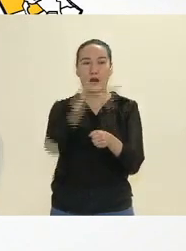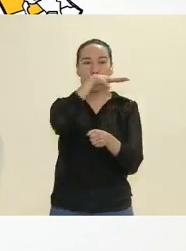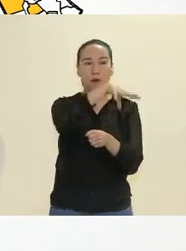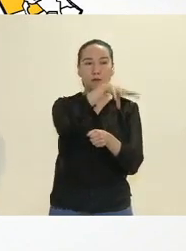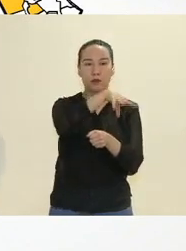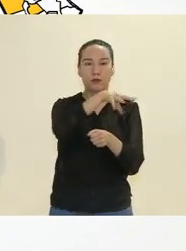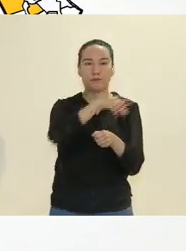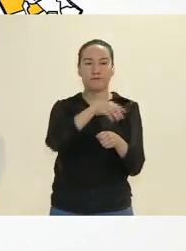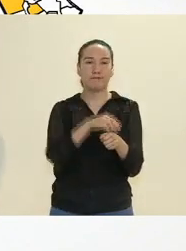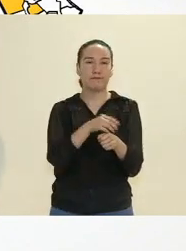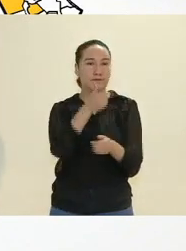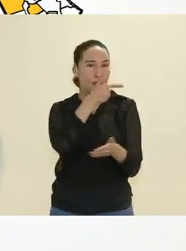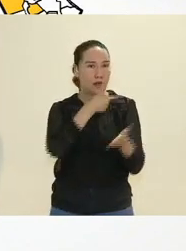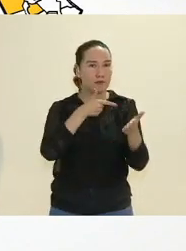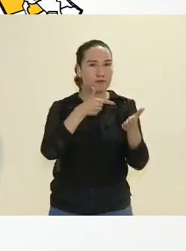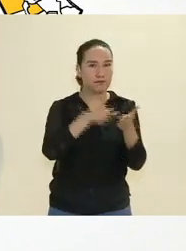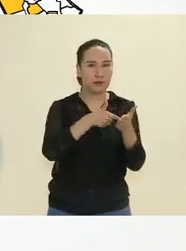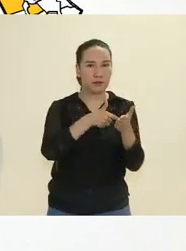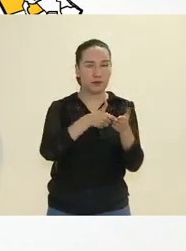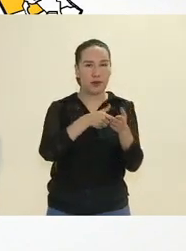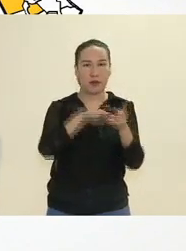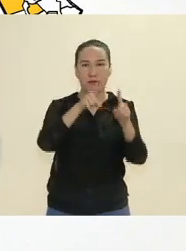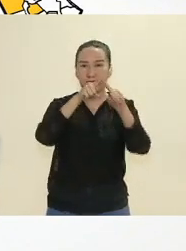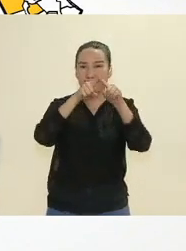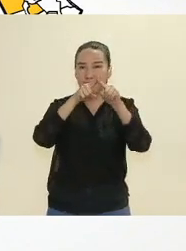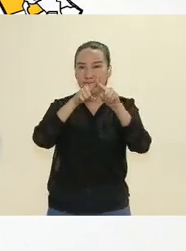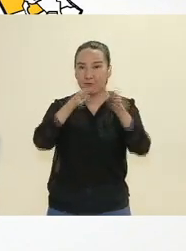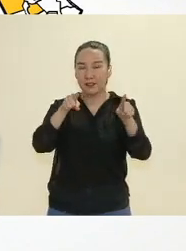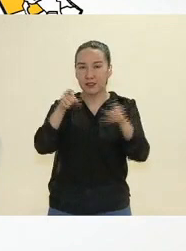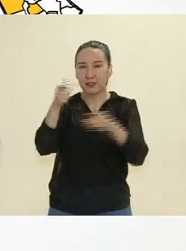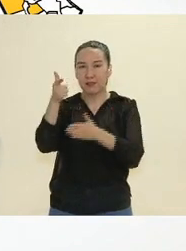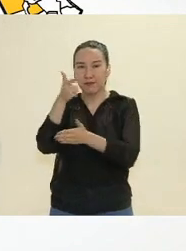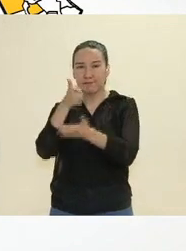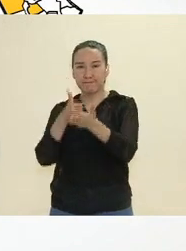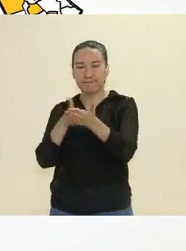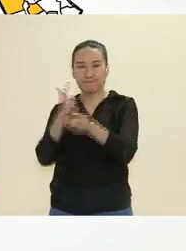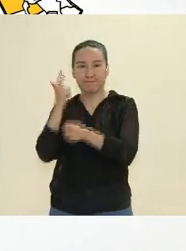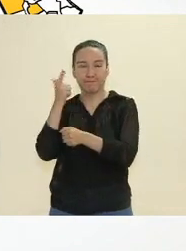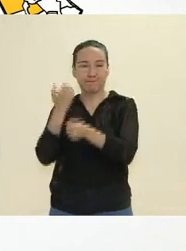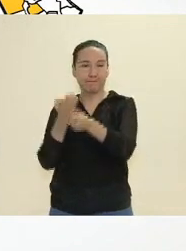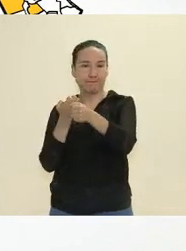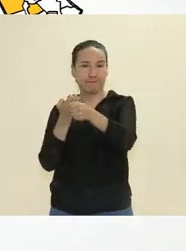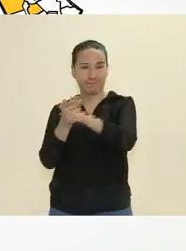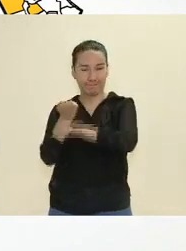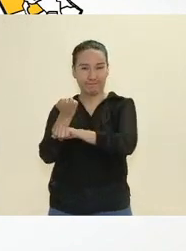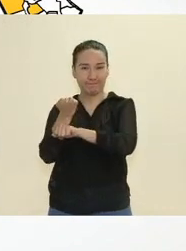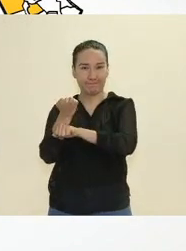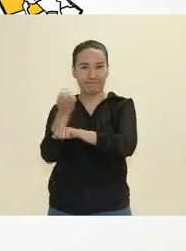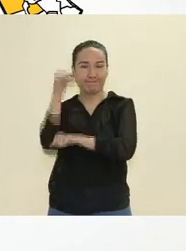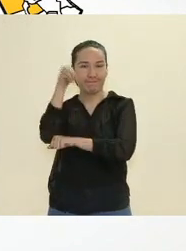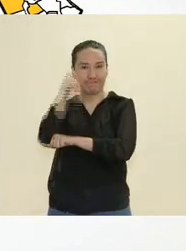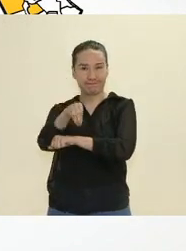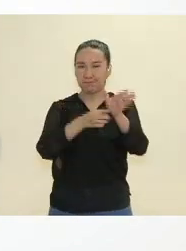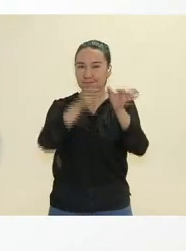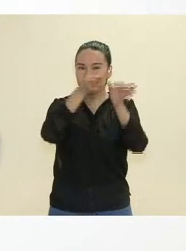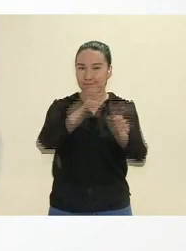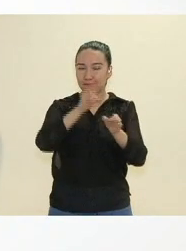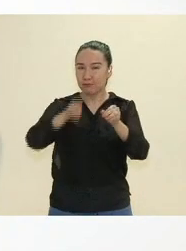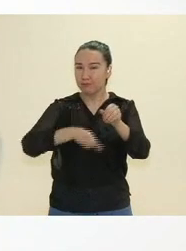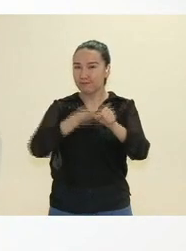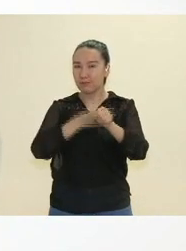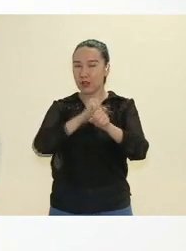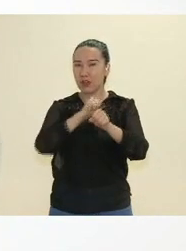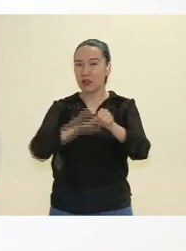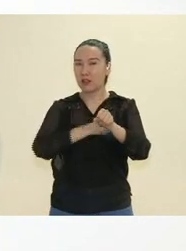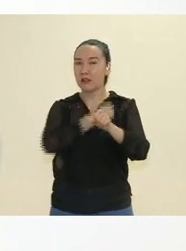la entidad potosina pasará de un verde obscuro a un amarillo dicho mapa maneja siete tonalidades diferentes